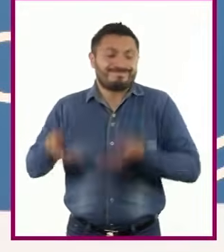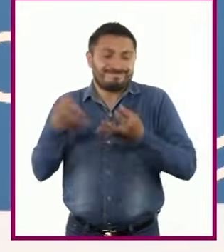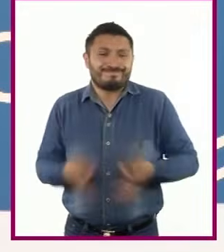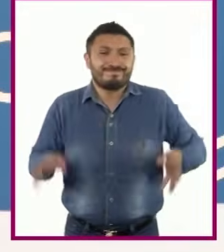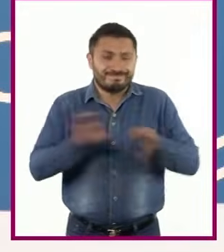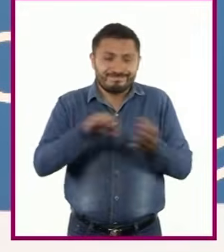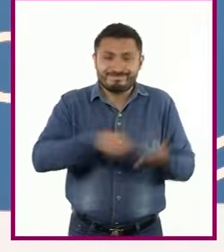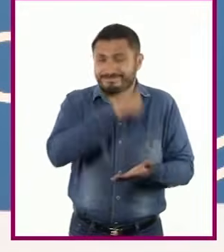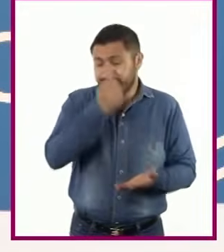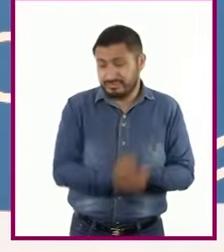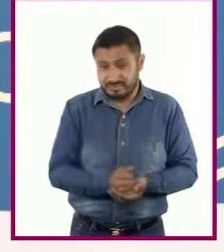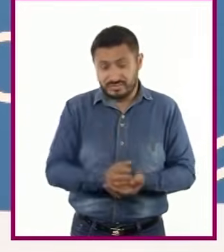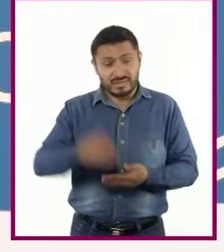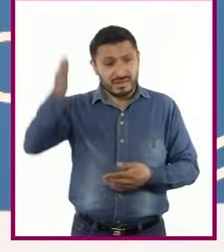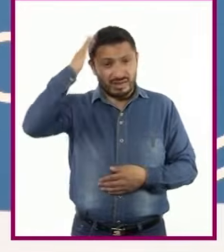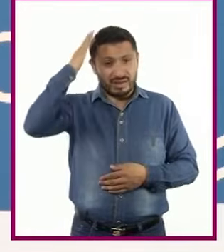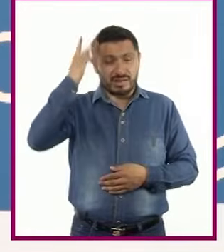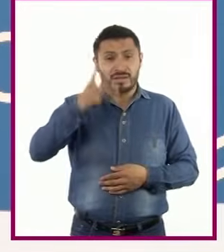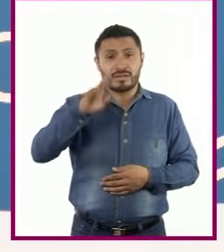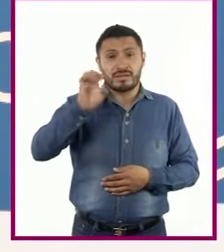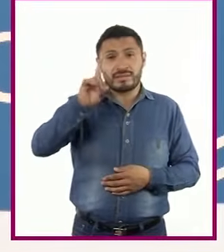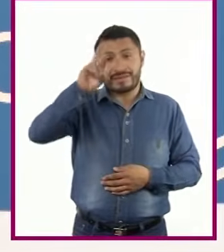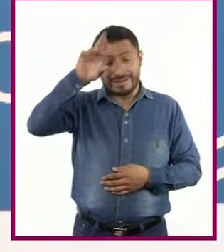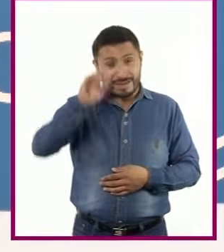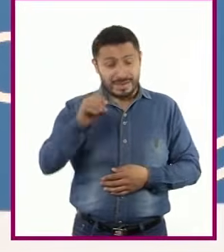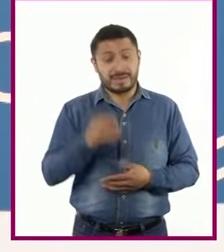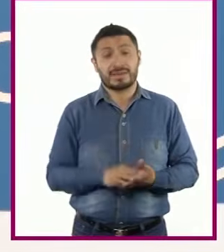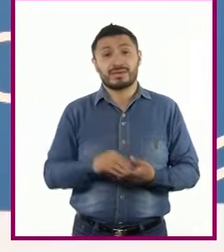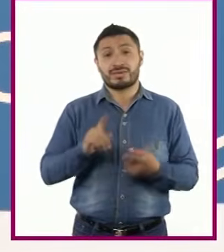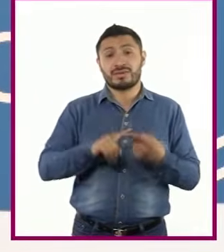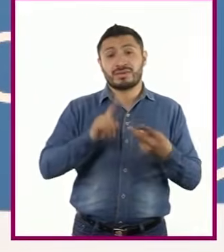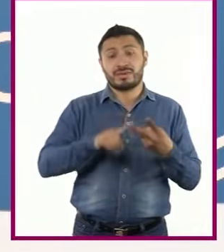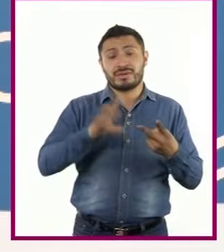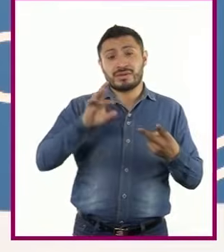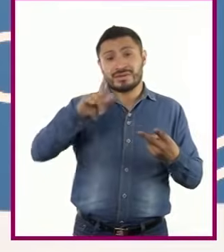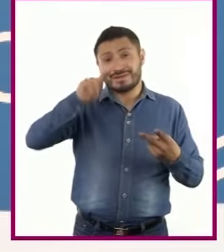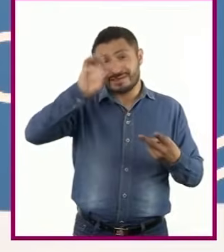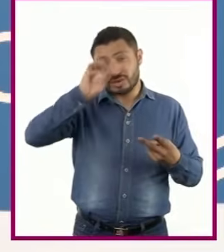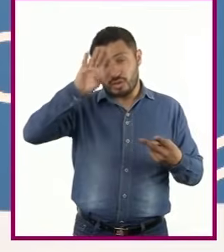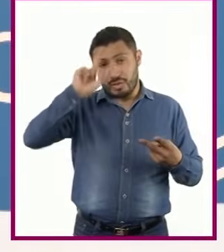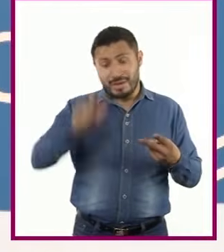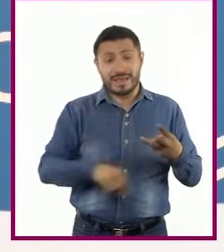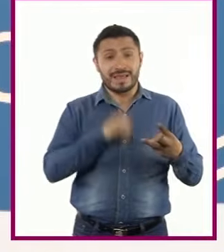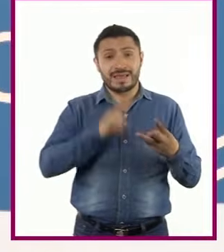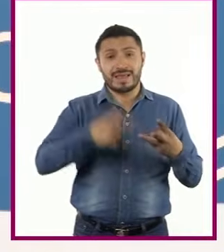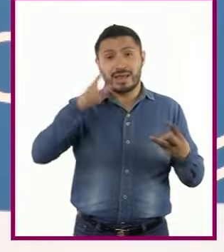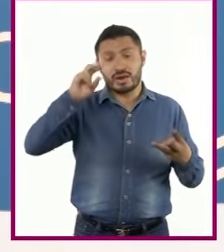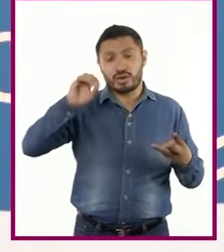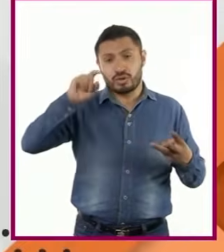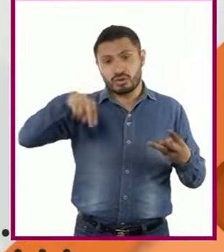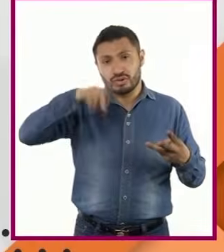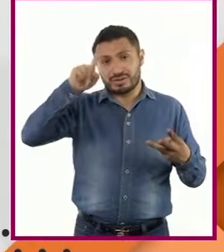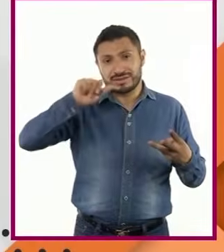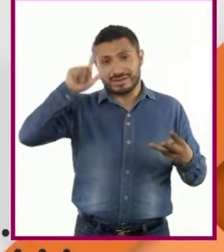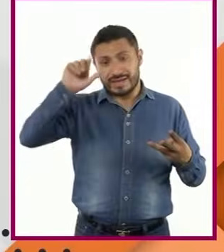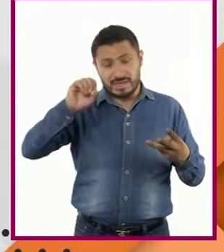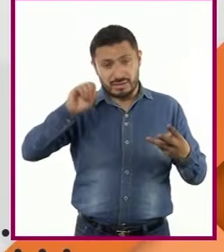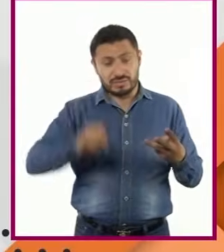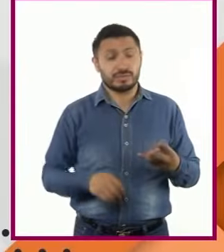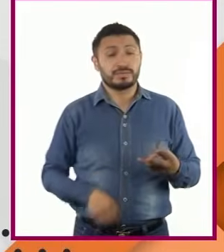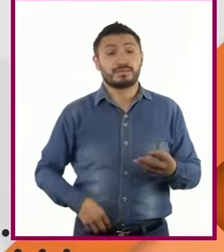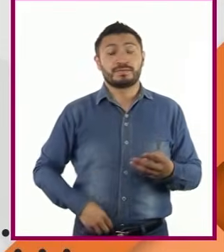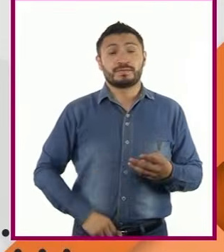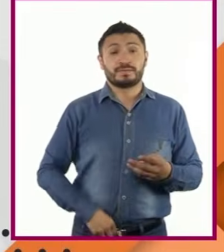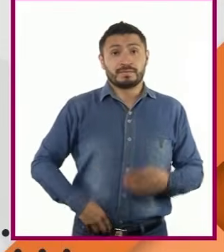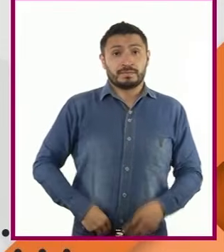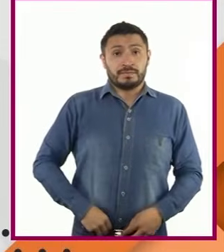ciudad, comandadas por Pedro de Alvarado, Cristóbal de Olid y Gonzalo de Sandoval. Cortés